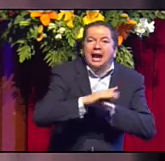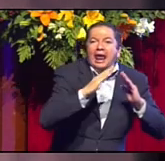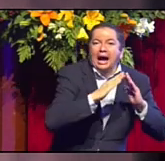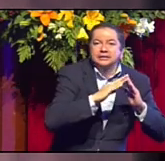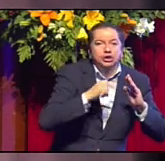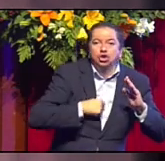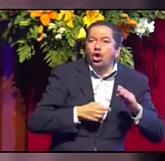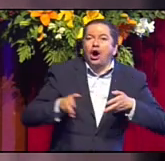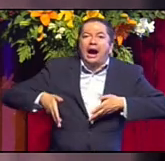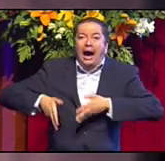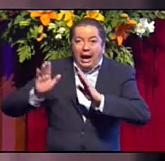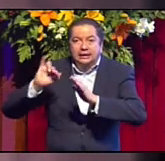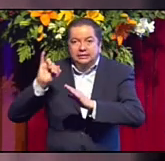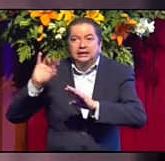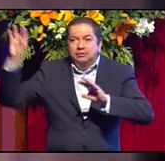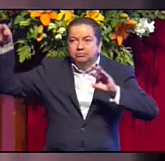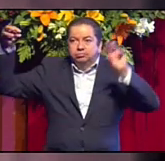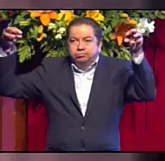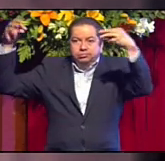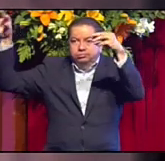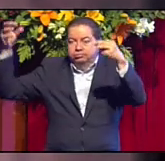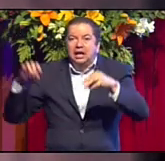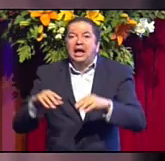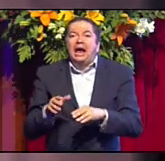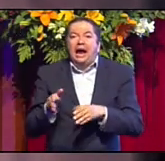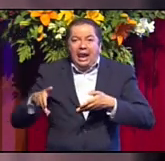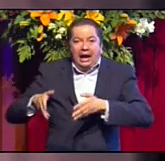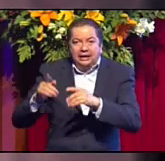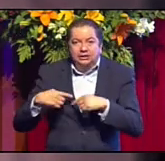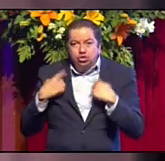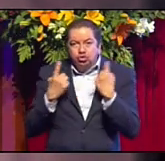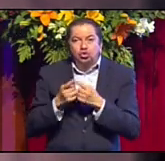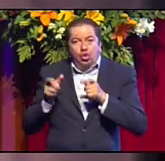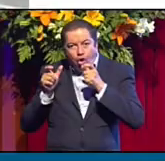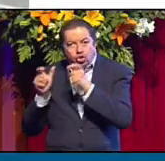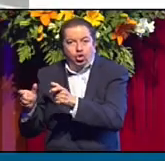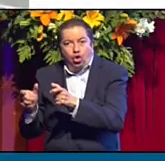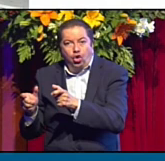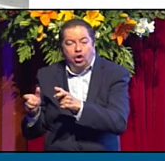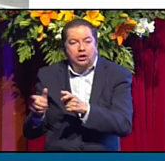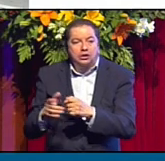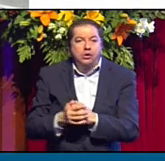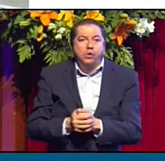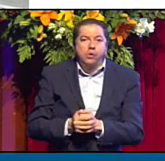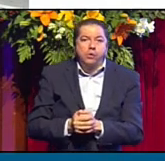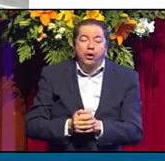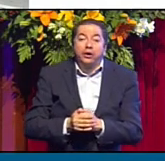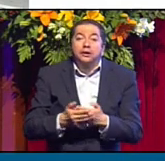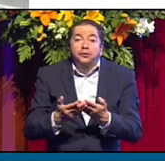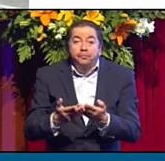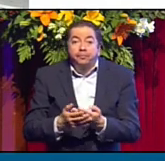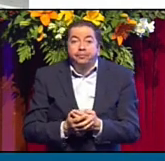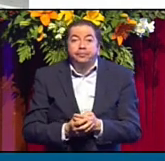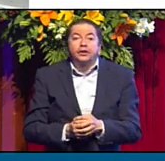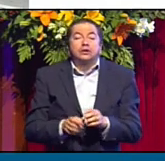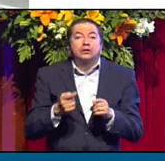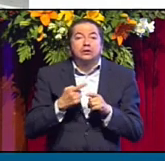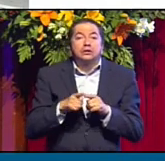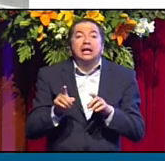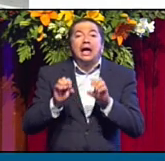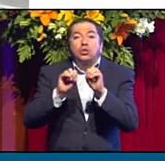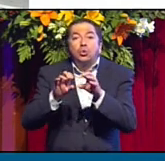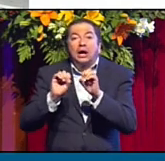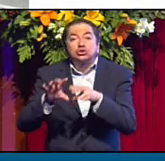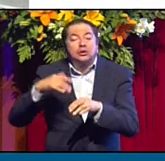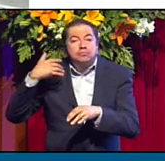vamos a meter en las calles, para que sepan que efectivamente lo estamos controlando. Bueno, un simulacro lo quise colocar acá, porque la educación